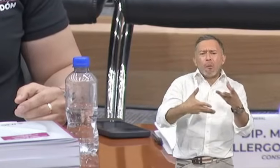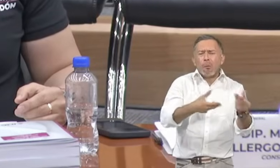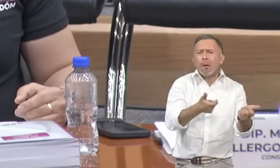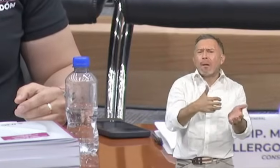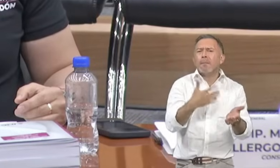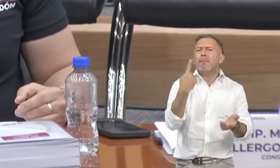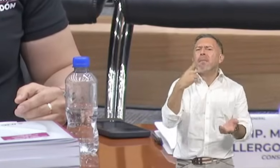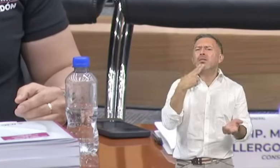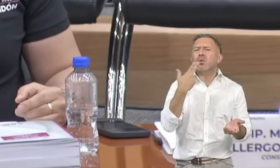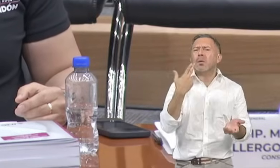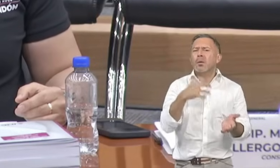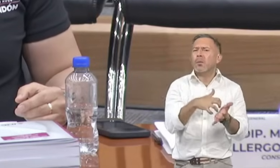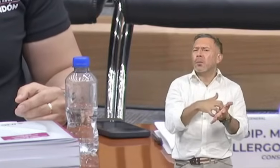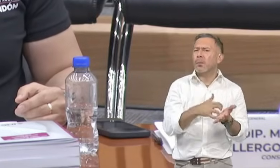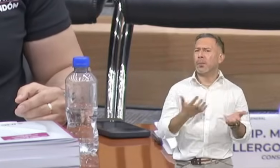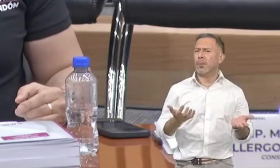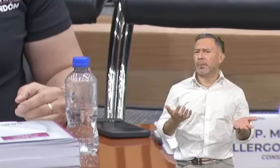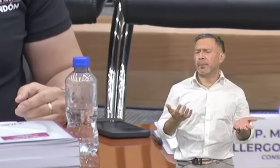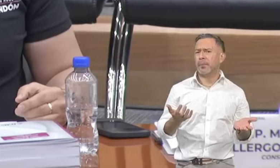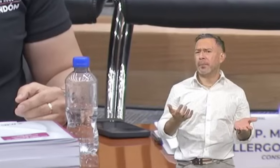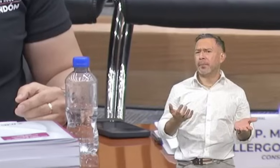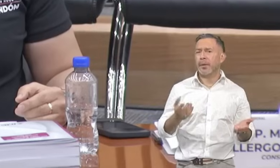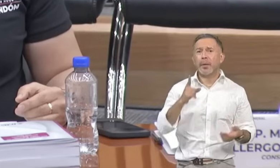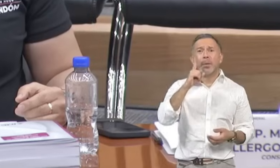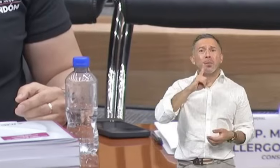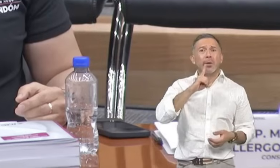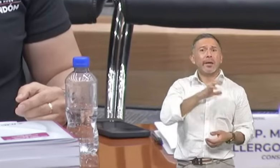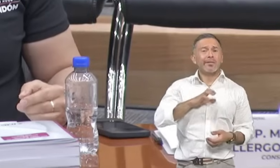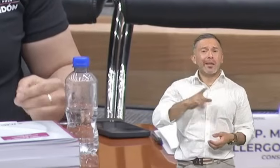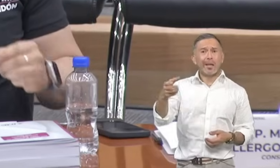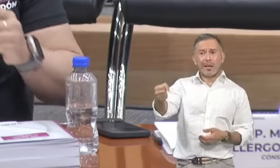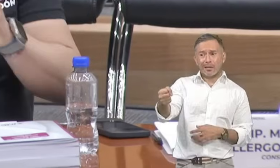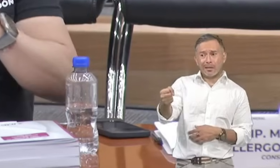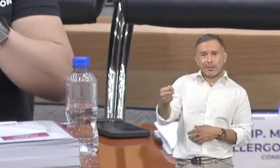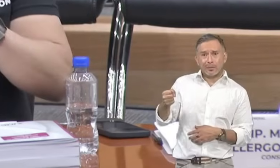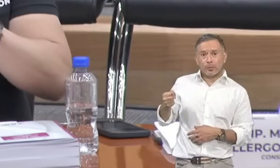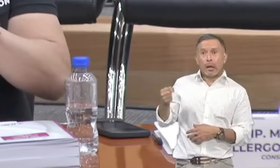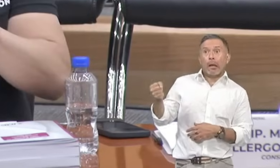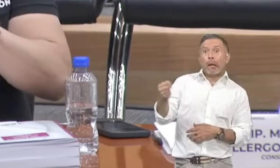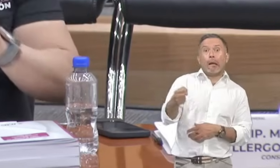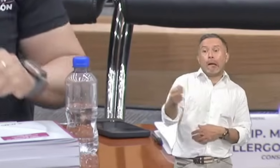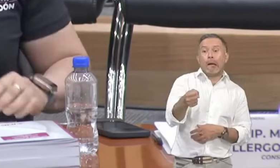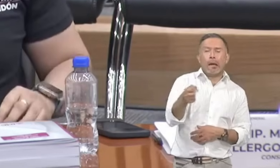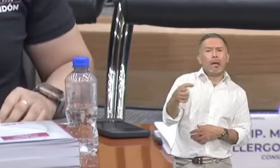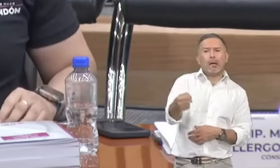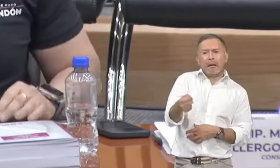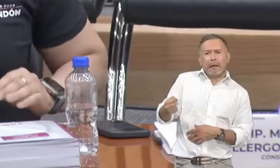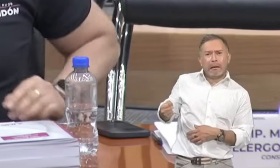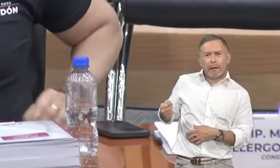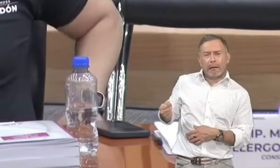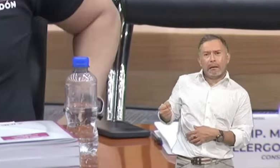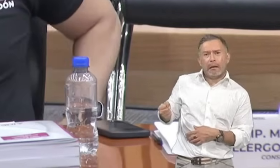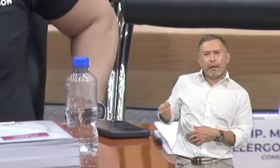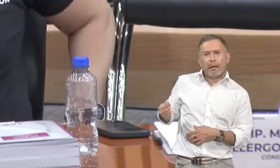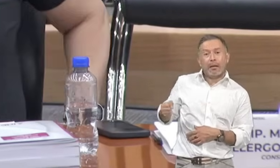Traten de guardar más a su candidata porque a veces no ayuda mucho para los fines que ustedes tienen de